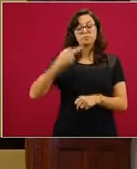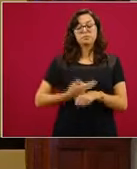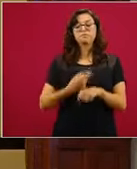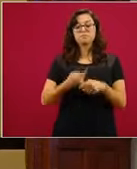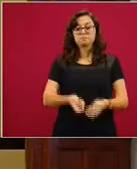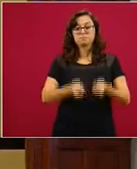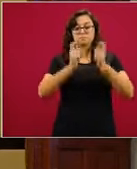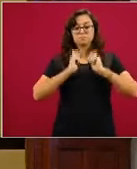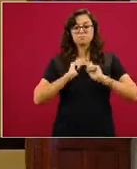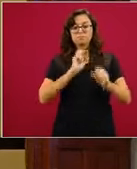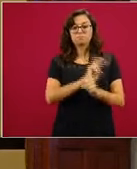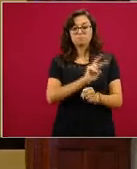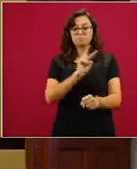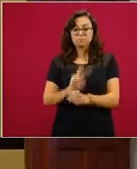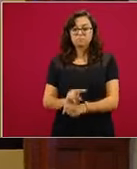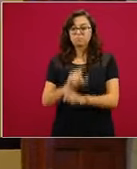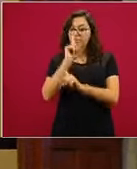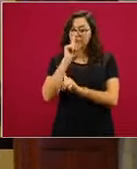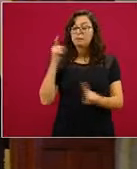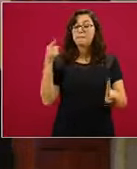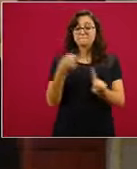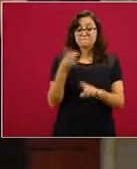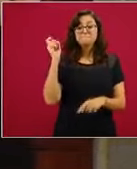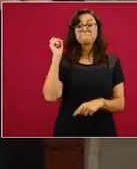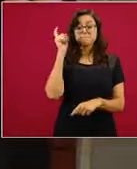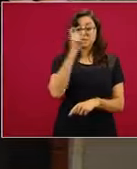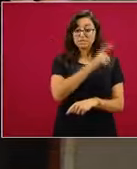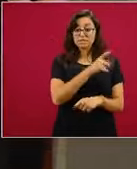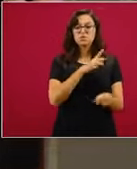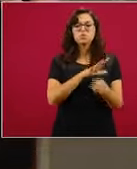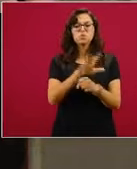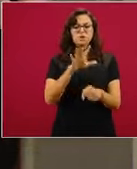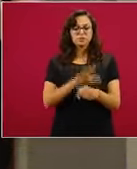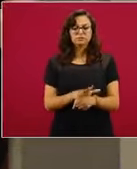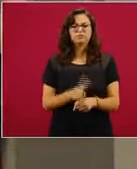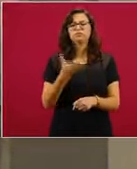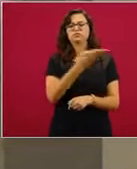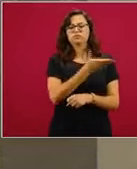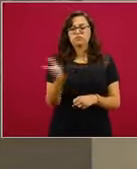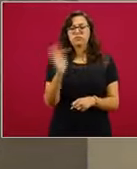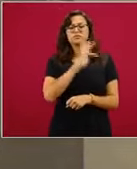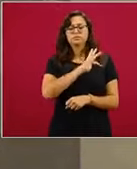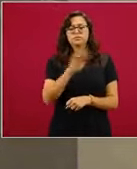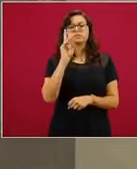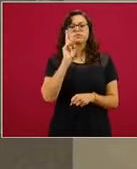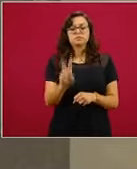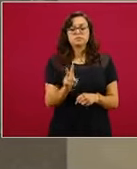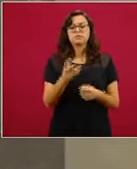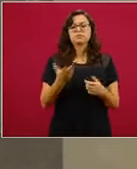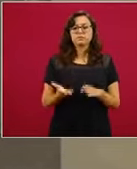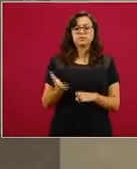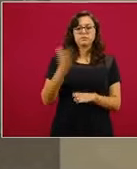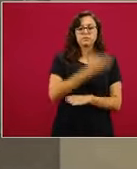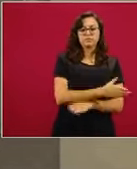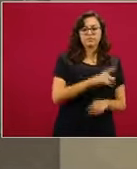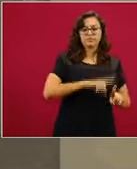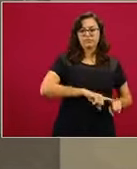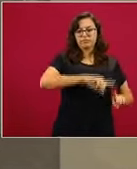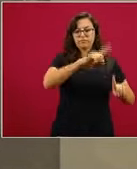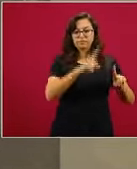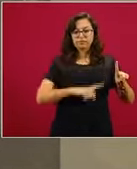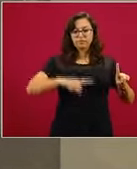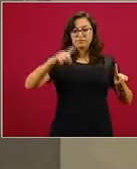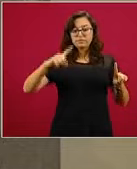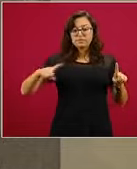Epidemiología, enfrentamos algunos retos. ¿Cuáles son los retos? Ustedes lo vieron en la curva anterior, en la gráfica pasada.